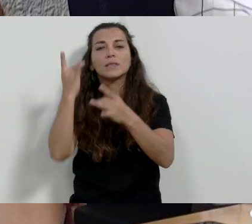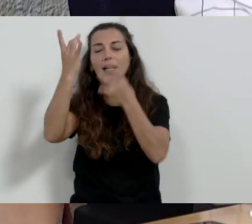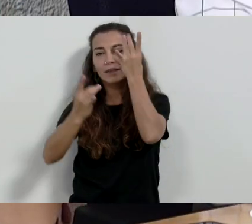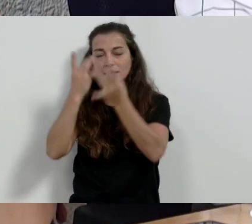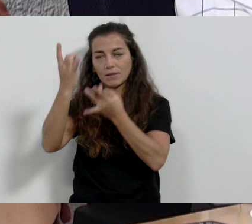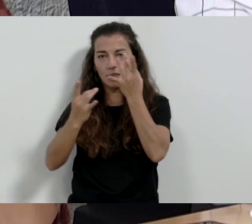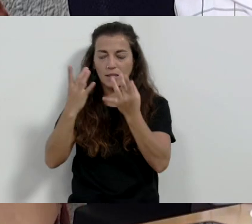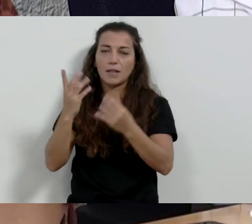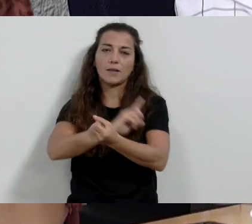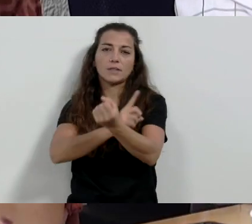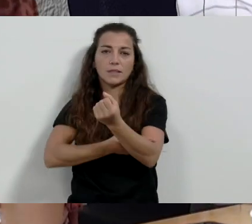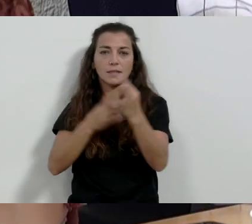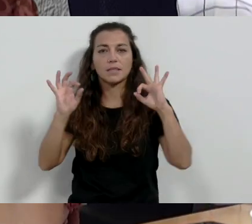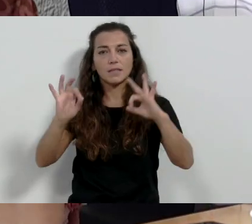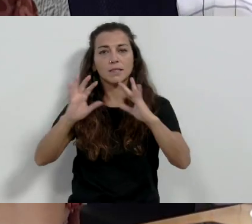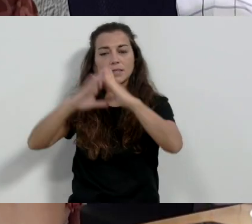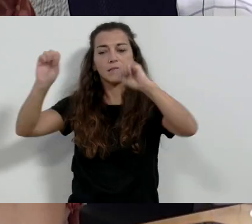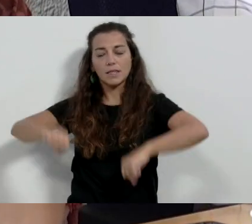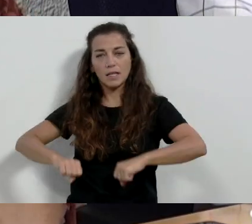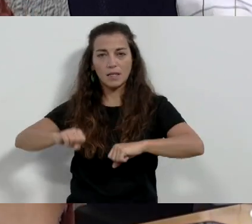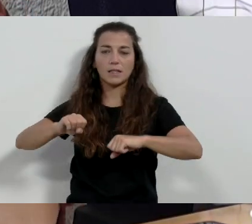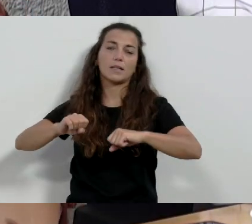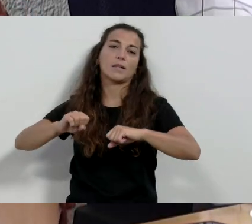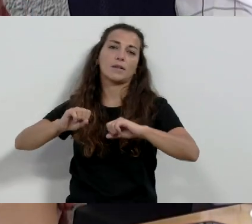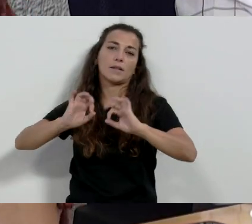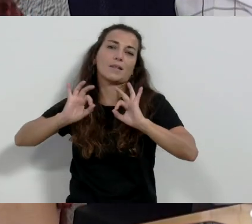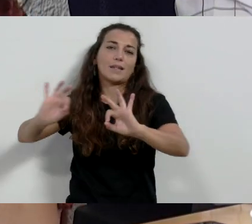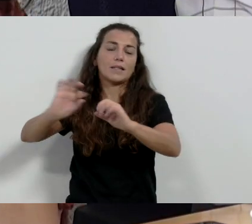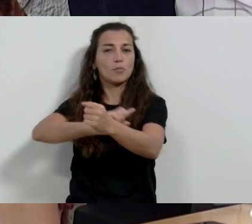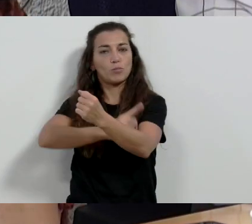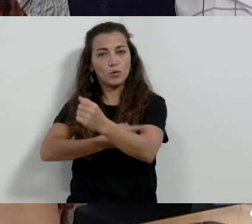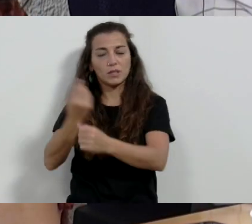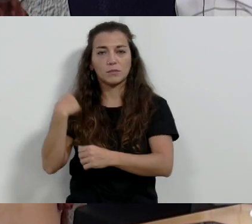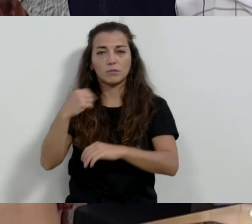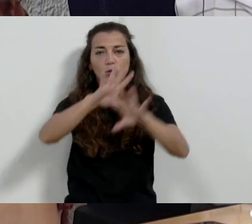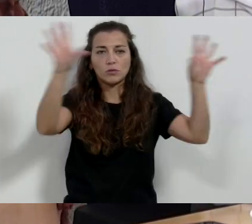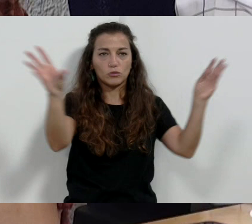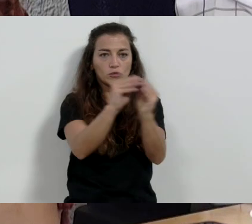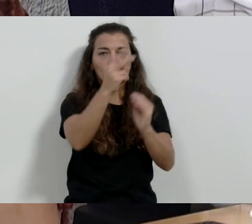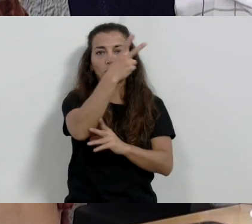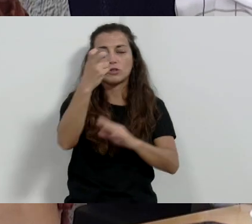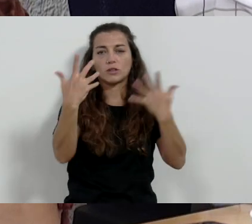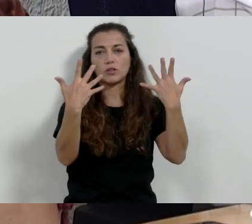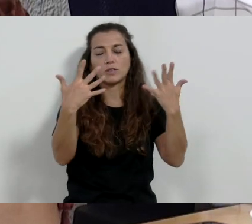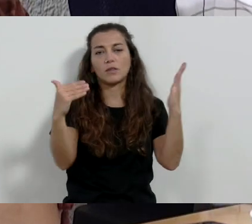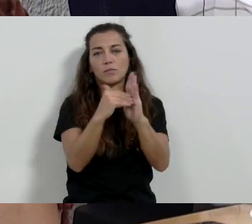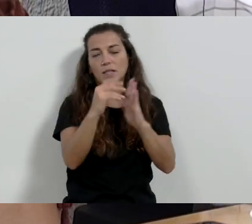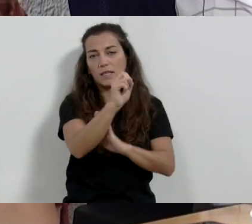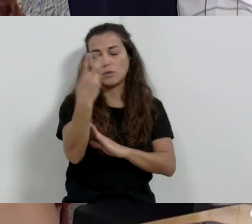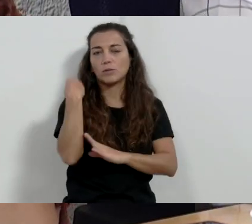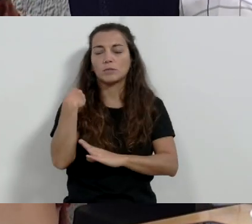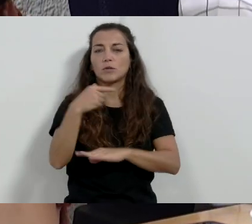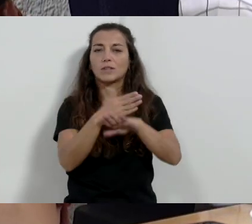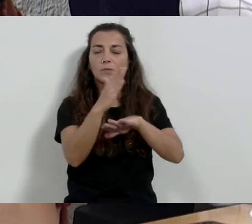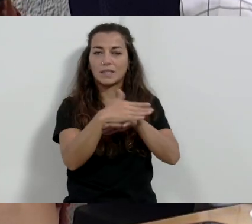conveniadas 200.000 euros. Es un total de 310.000 euros que se financian con remanente líquido de tesorería del